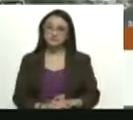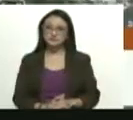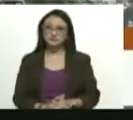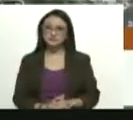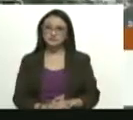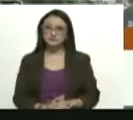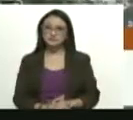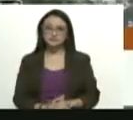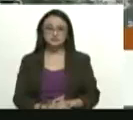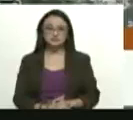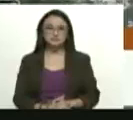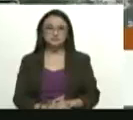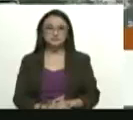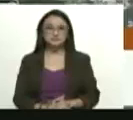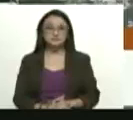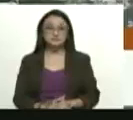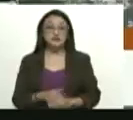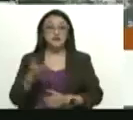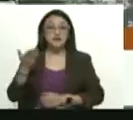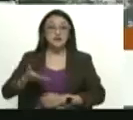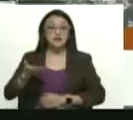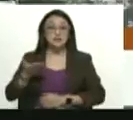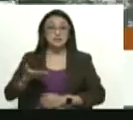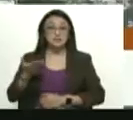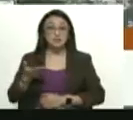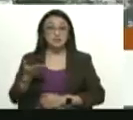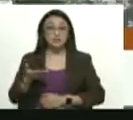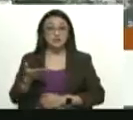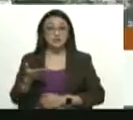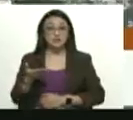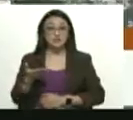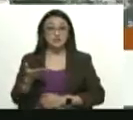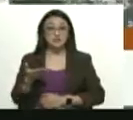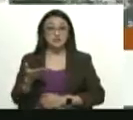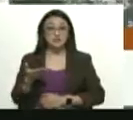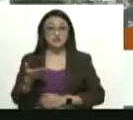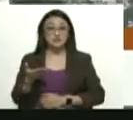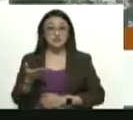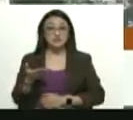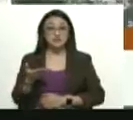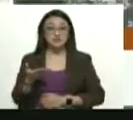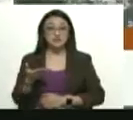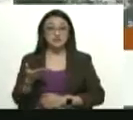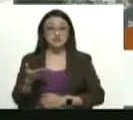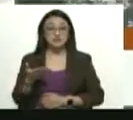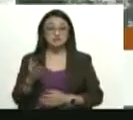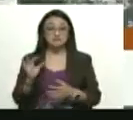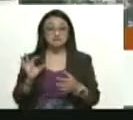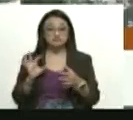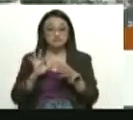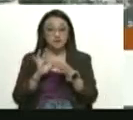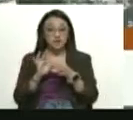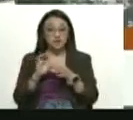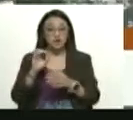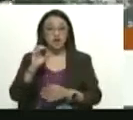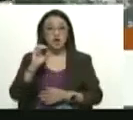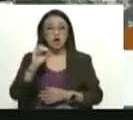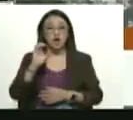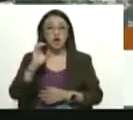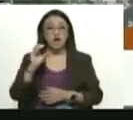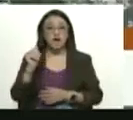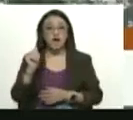Será, pues, indispensable contar con la OTCA, con una OTCA